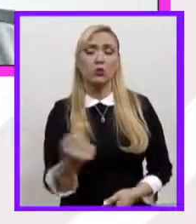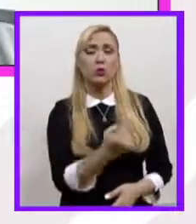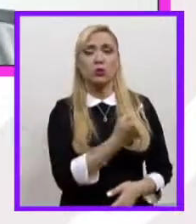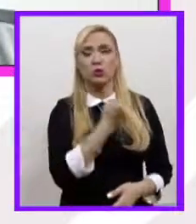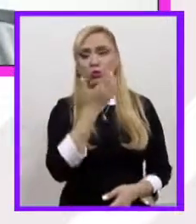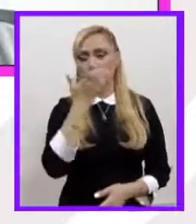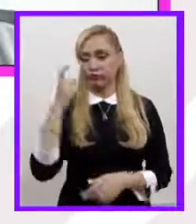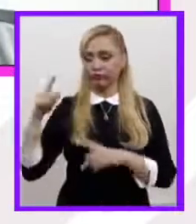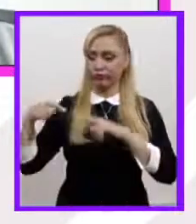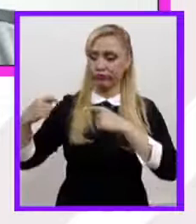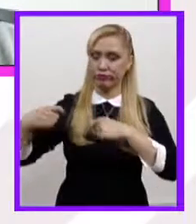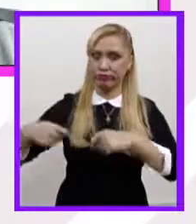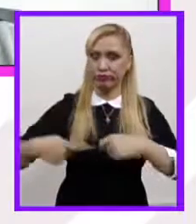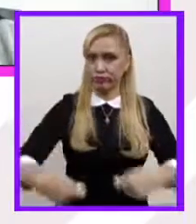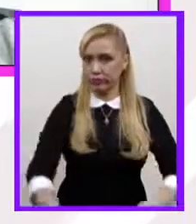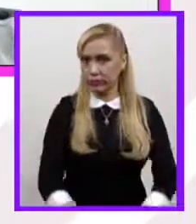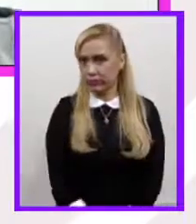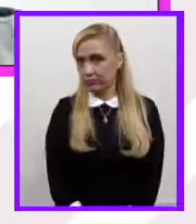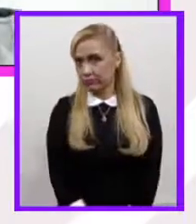arraigados culturalmente, ¿no?